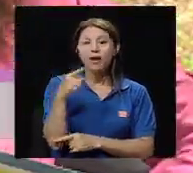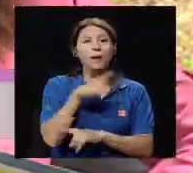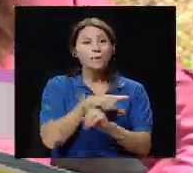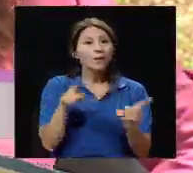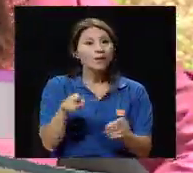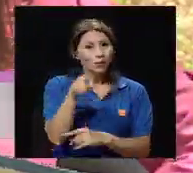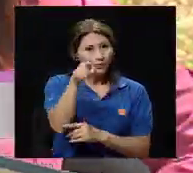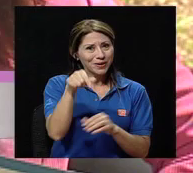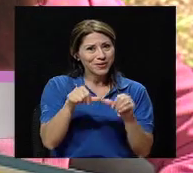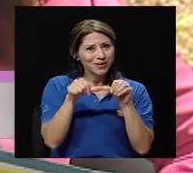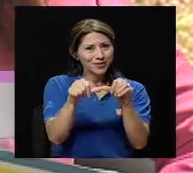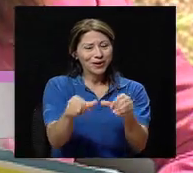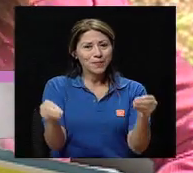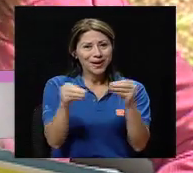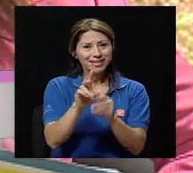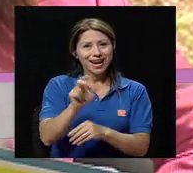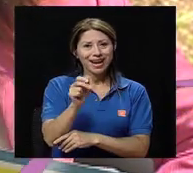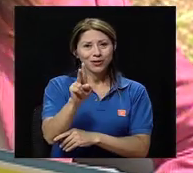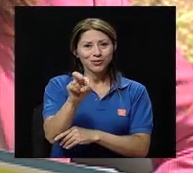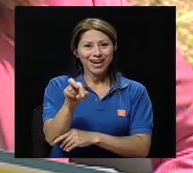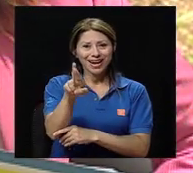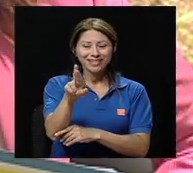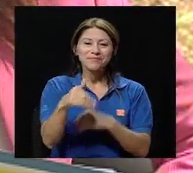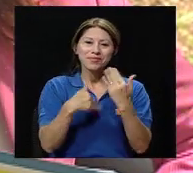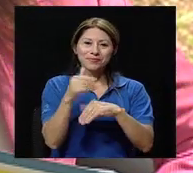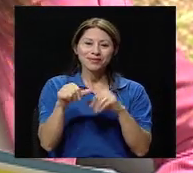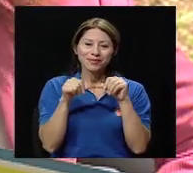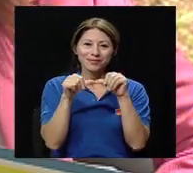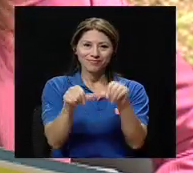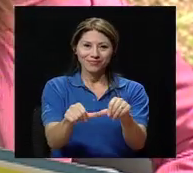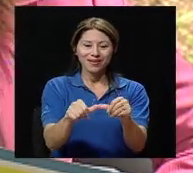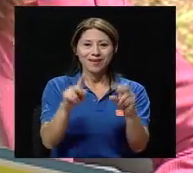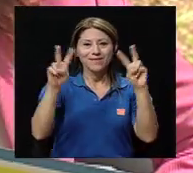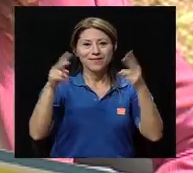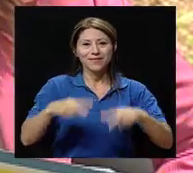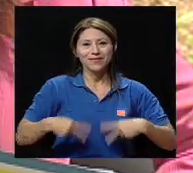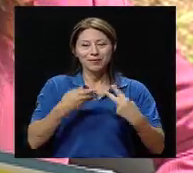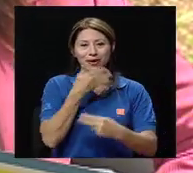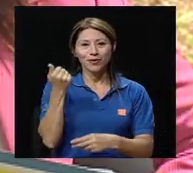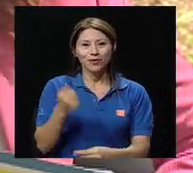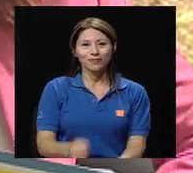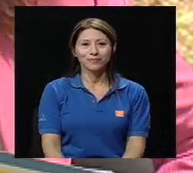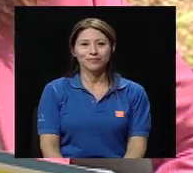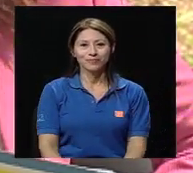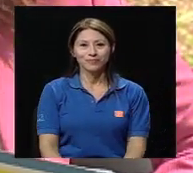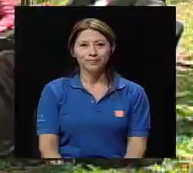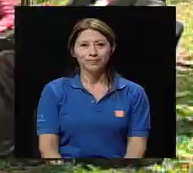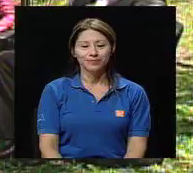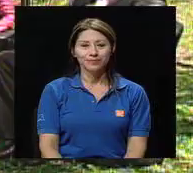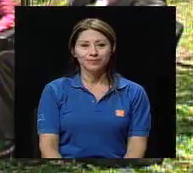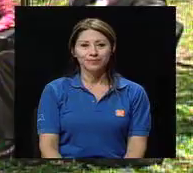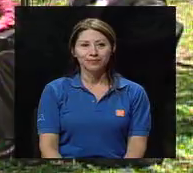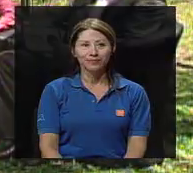claridad. Pero usted, por supuesto, que continúa con más de su canal UCR y regresamos con más de Vivir Mejor.